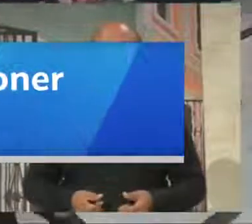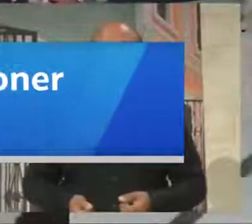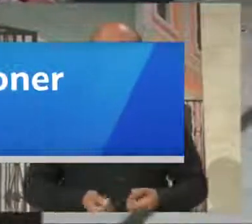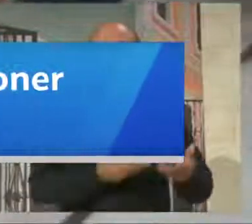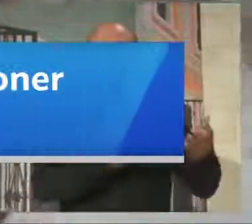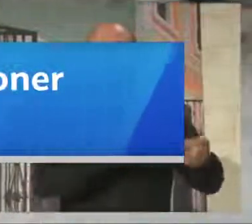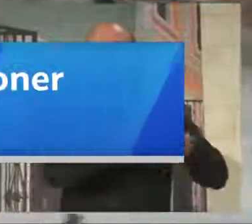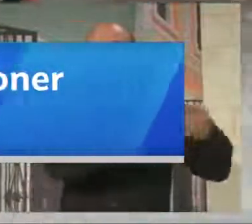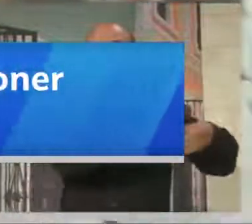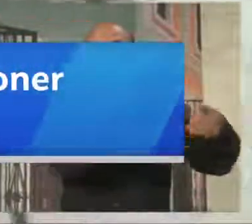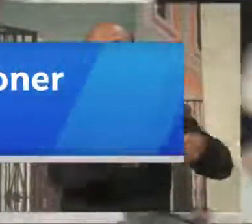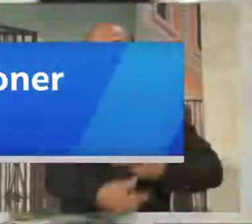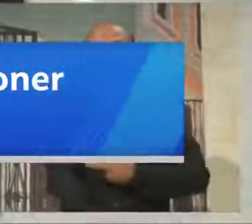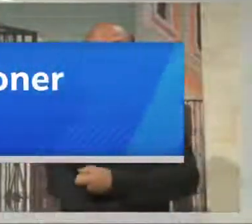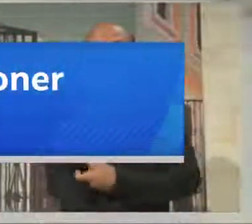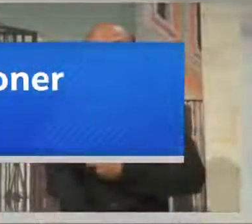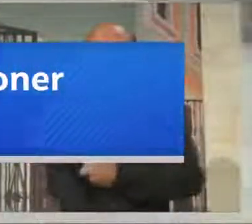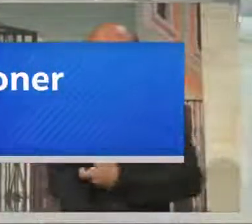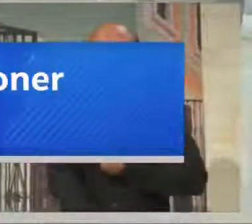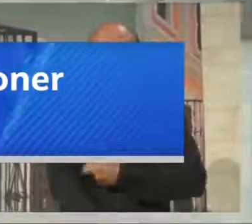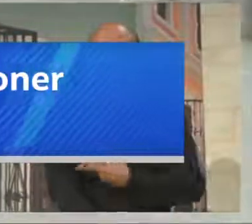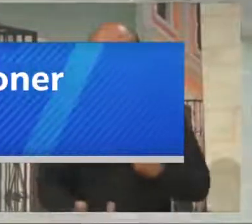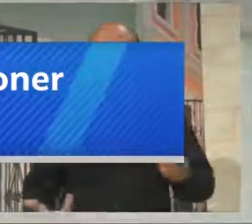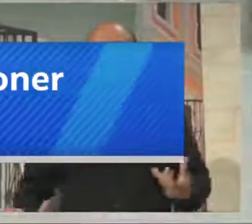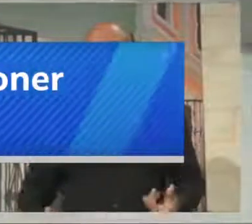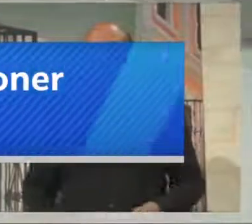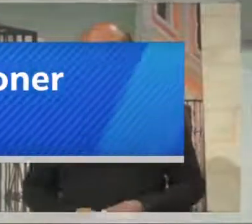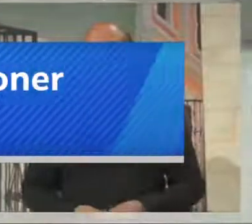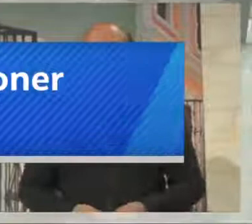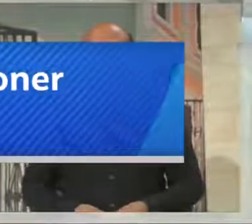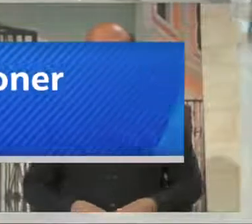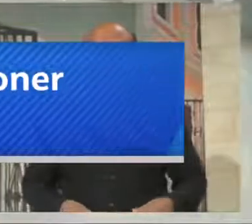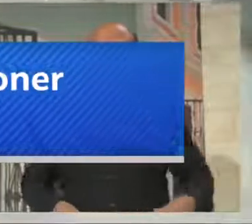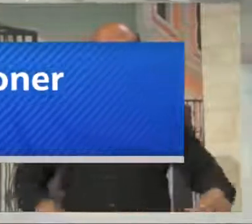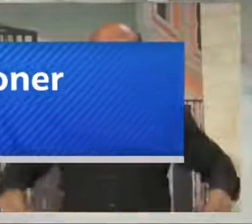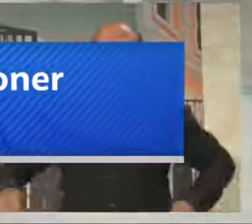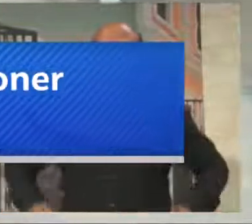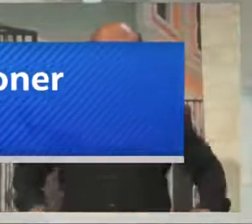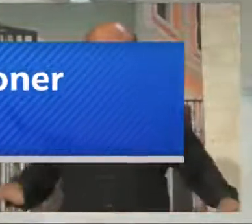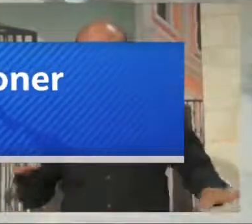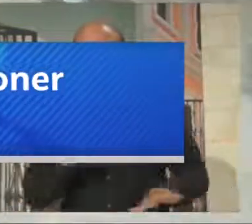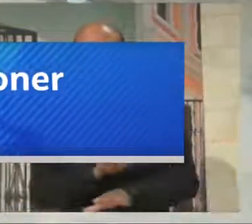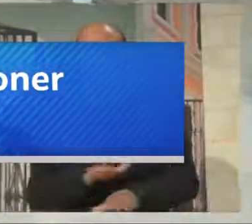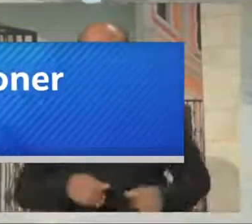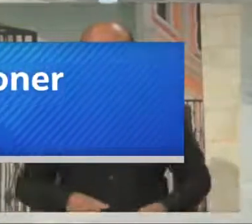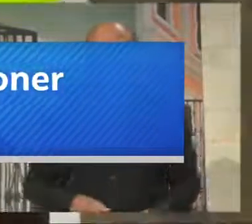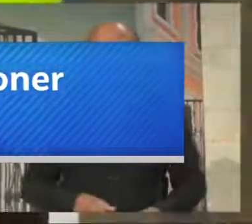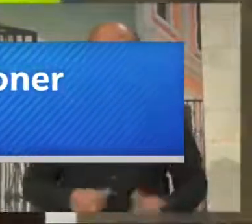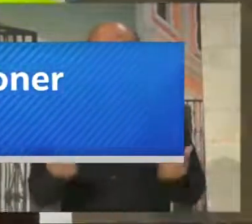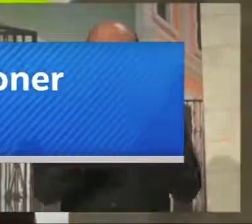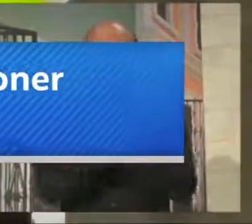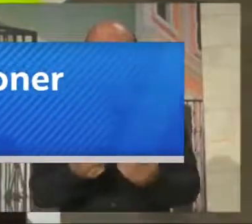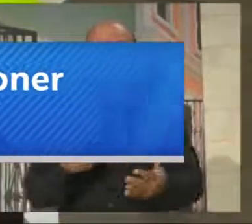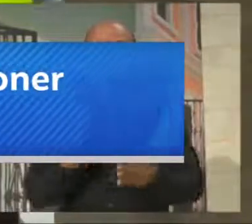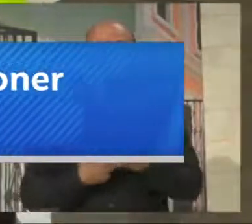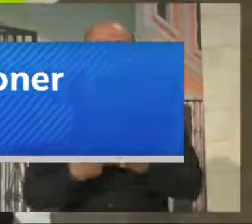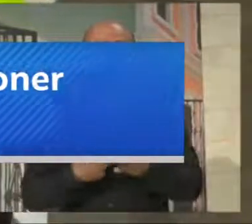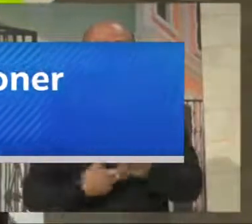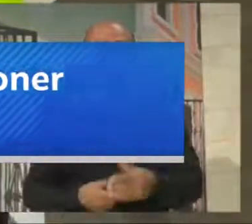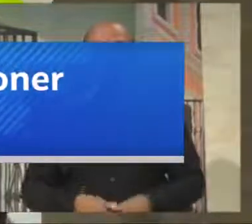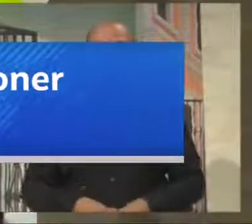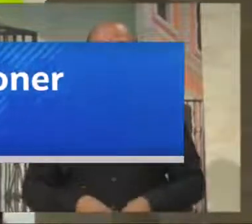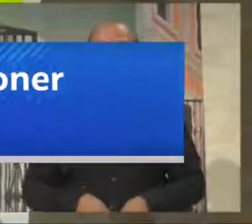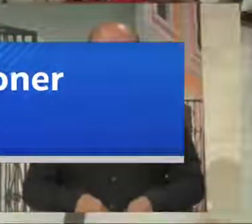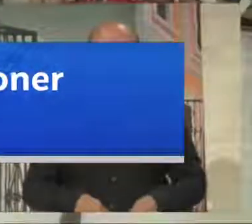van escogiendo y como los talleres van cambiando, entonces hay un taller, por ejemplo, de música, en donde nosotros estábamos primero, ¿cómo conseguimos un